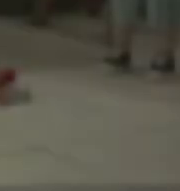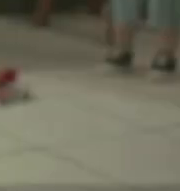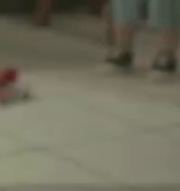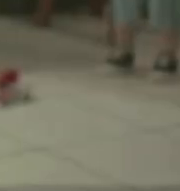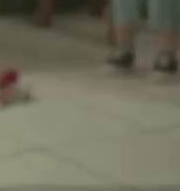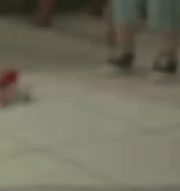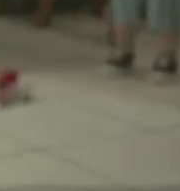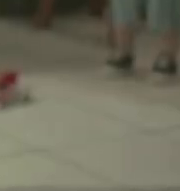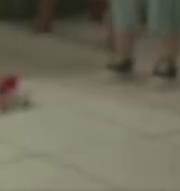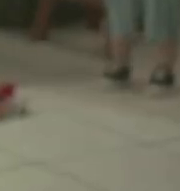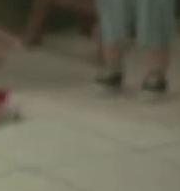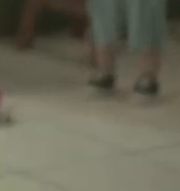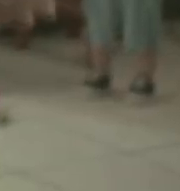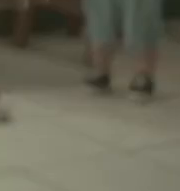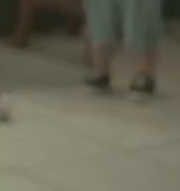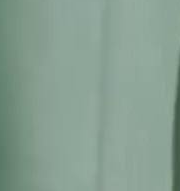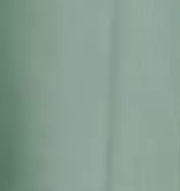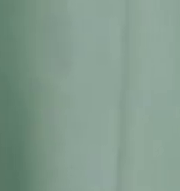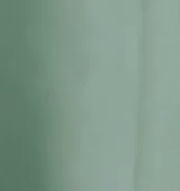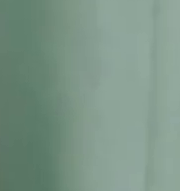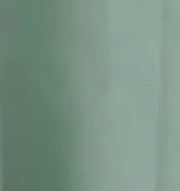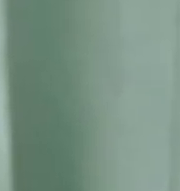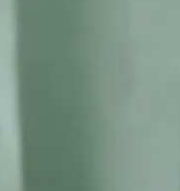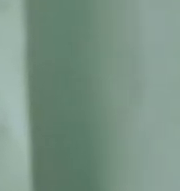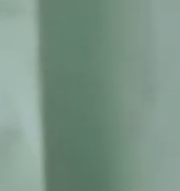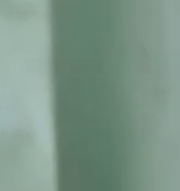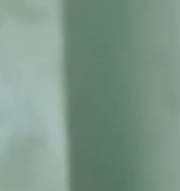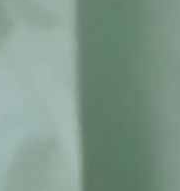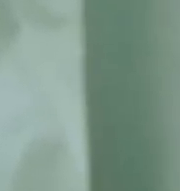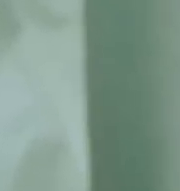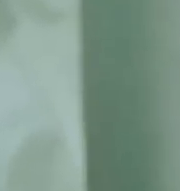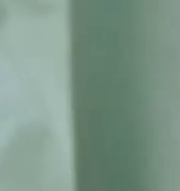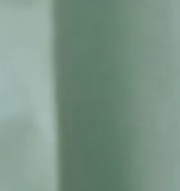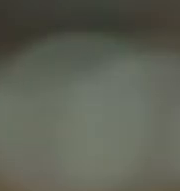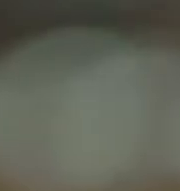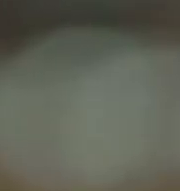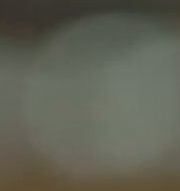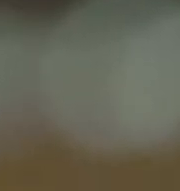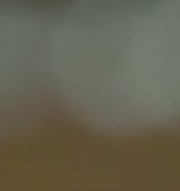A uno, a dos, está frente al marco, se prepara para tirar y falta, falta.